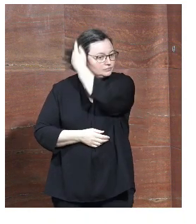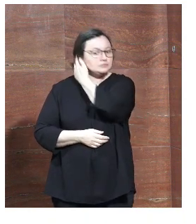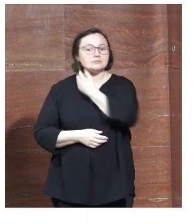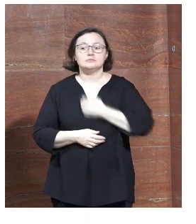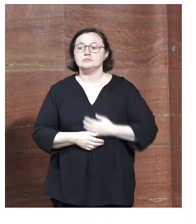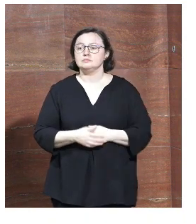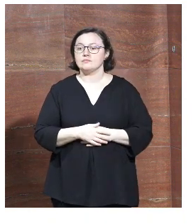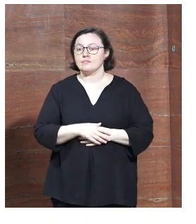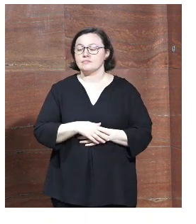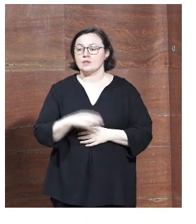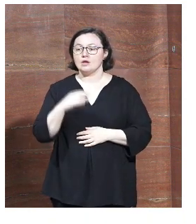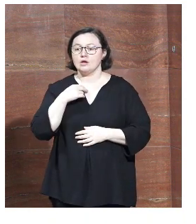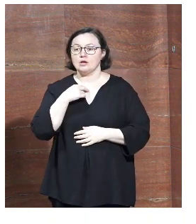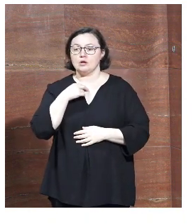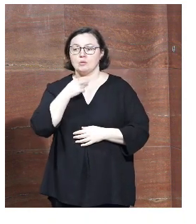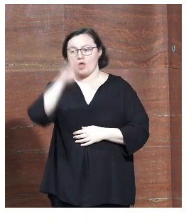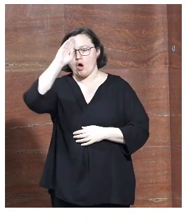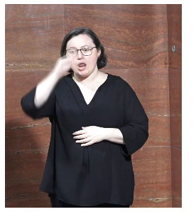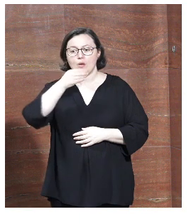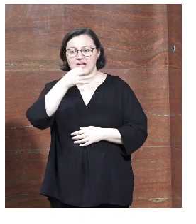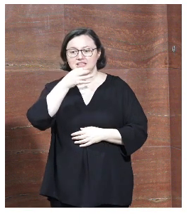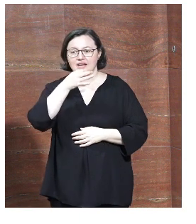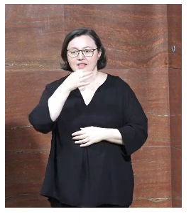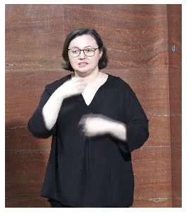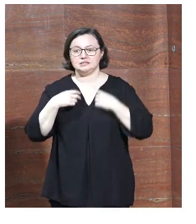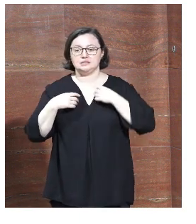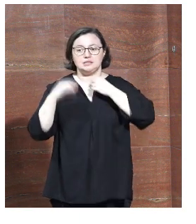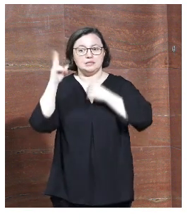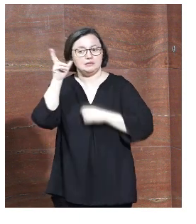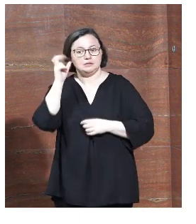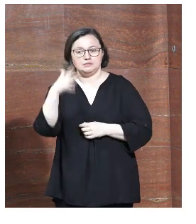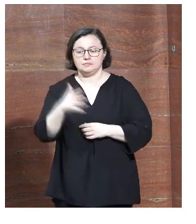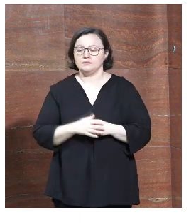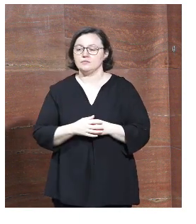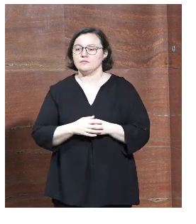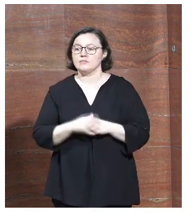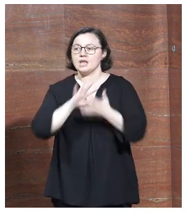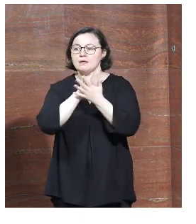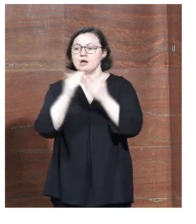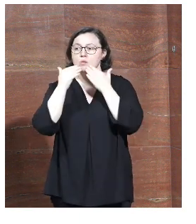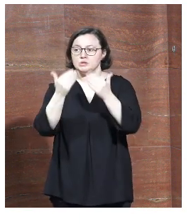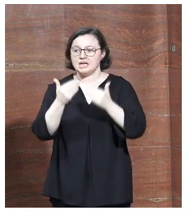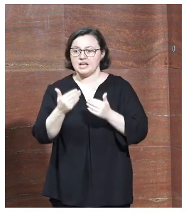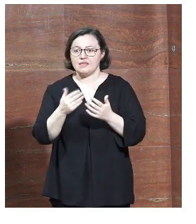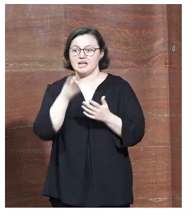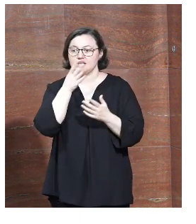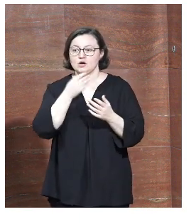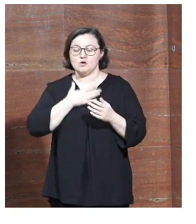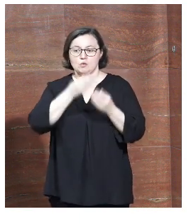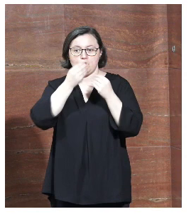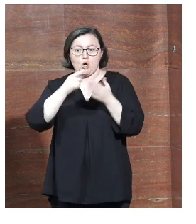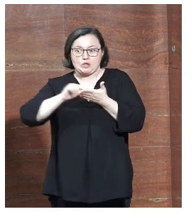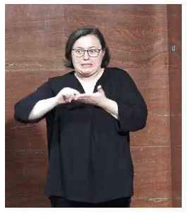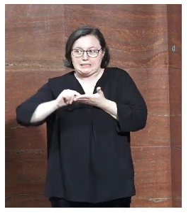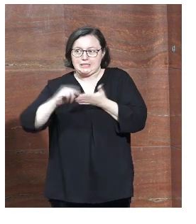Hola, ¿qué tal? Buenas tardes. Muchas gracias a vosotras, a vosotros por habernos invitado a participar aquí.